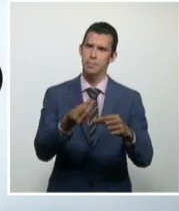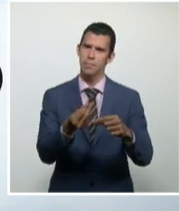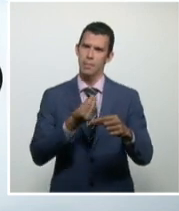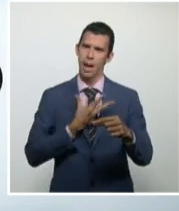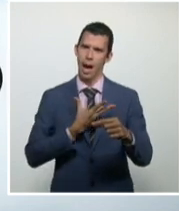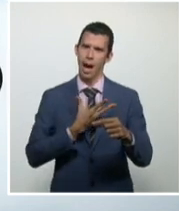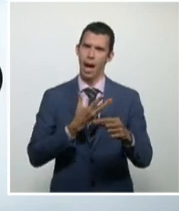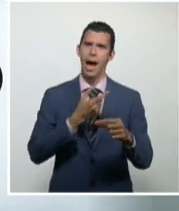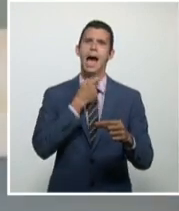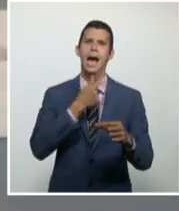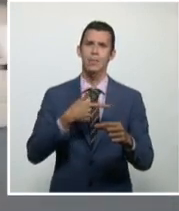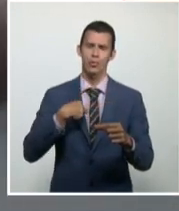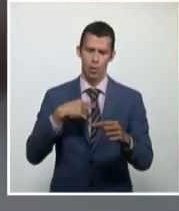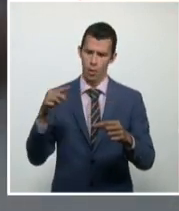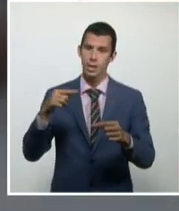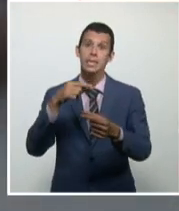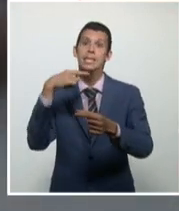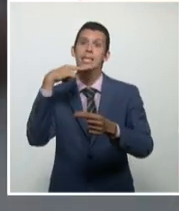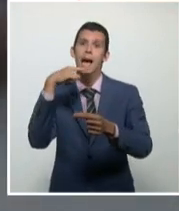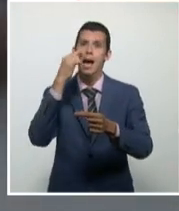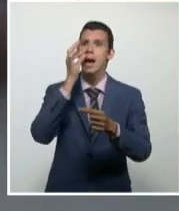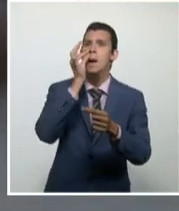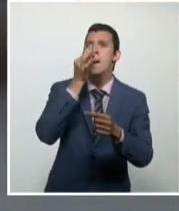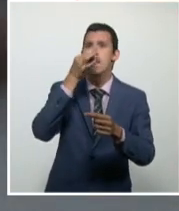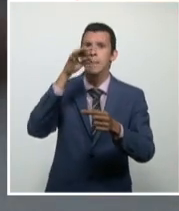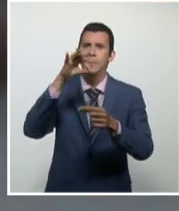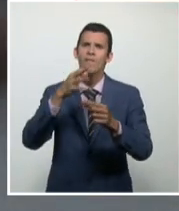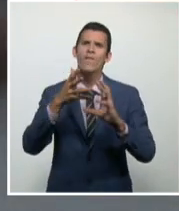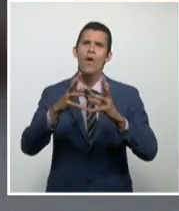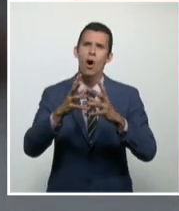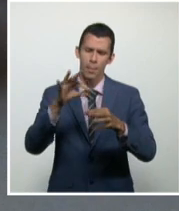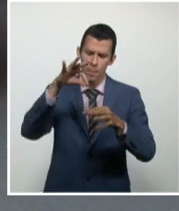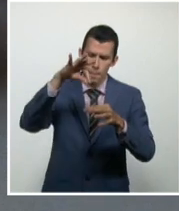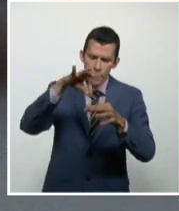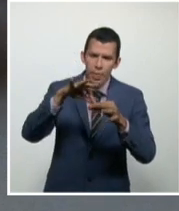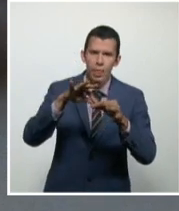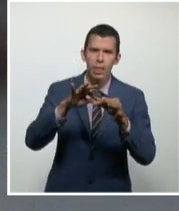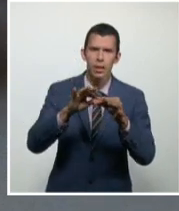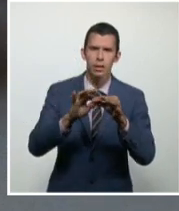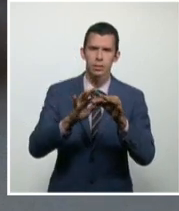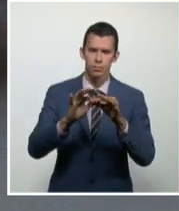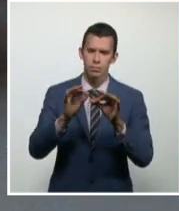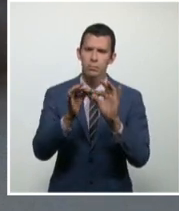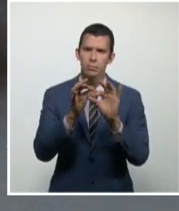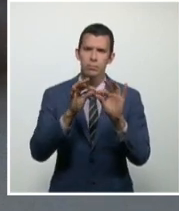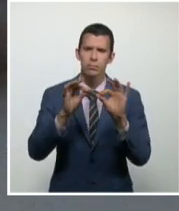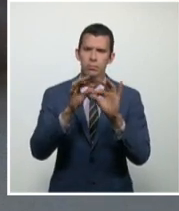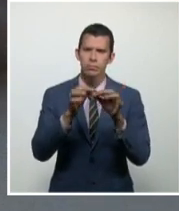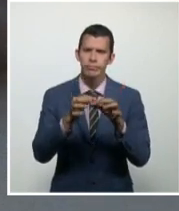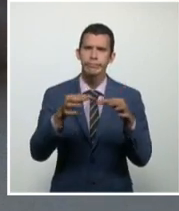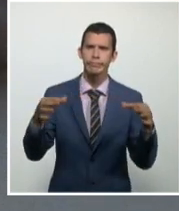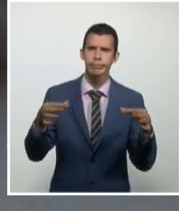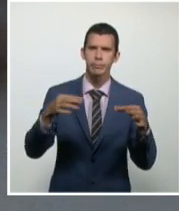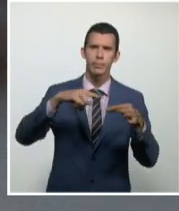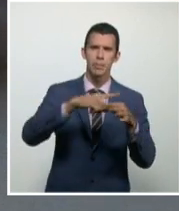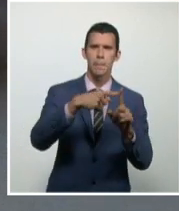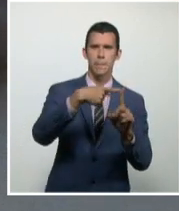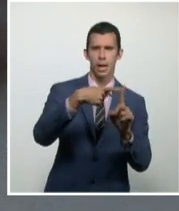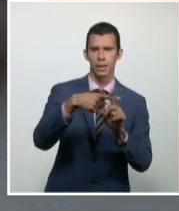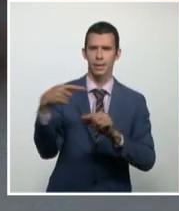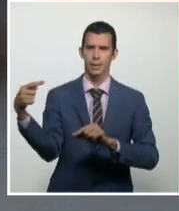los enfermos a sintomáticos existen varios tipos de test rápidos en el caso de cuba se utilizan las pruebas de anticuerpos